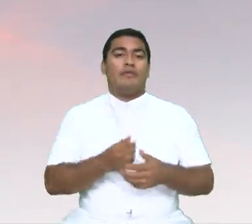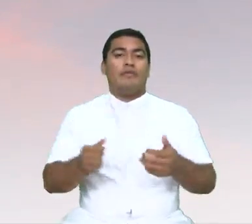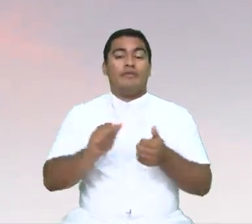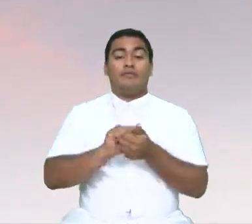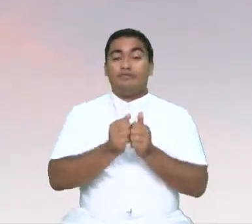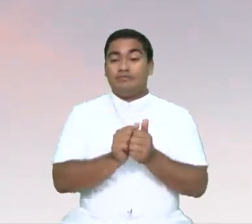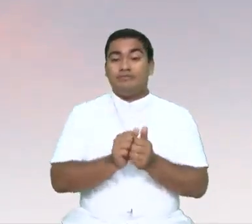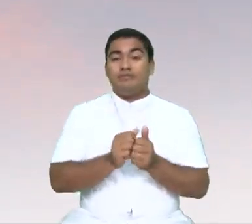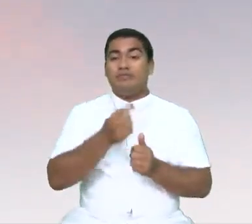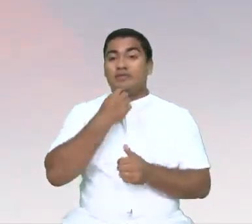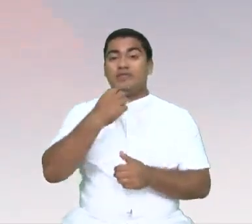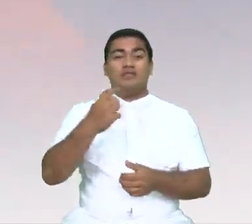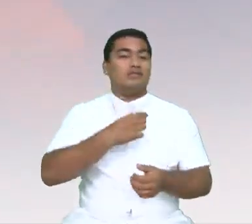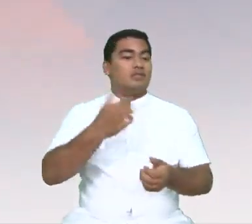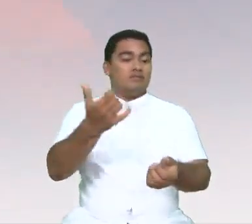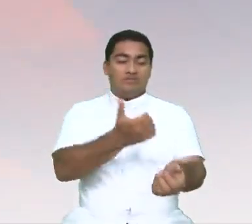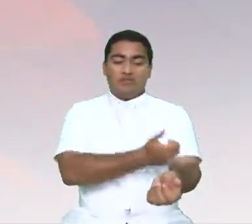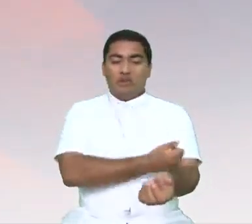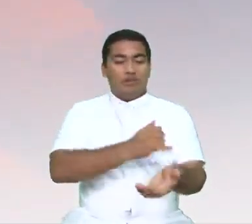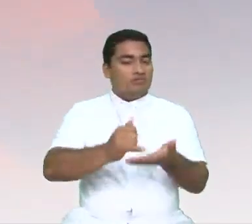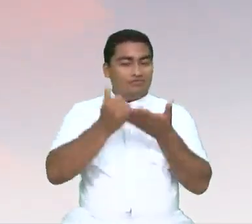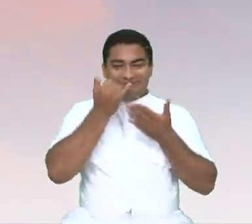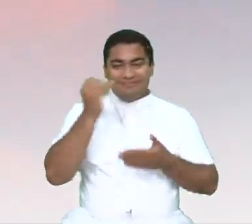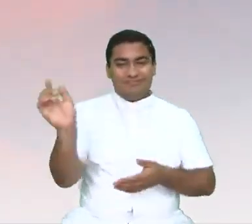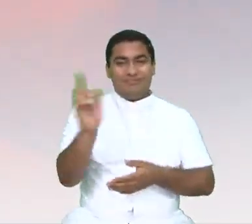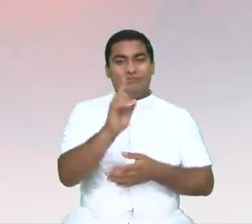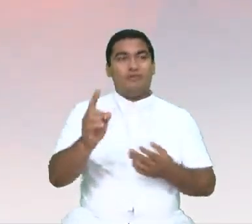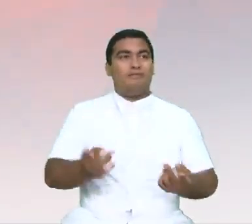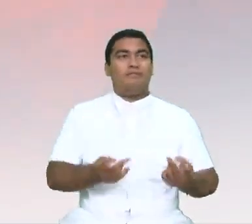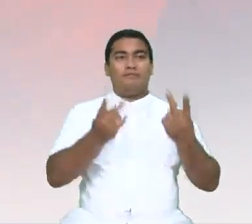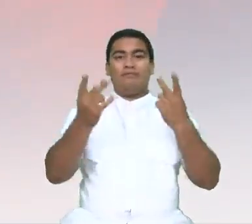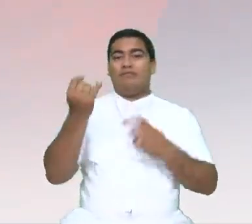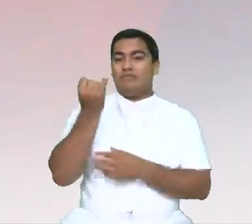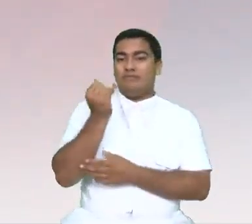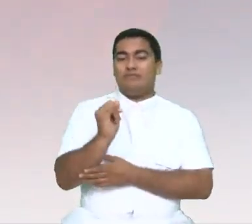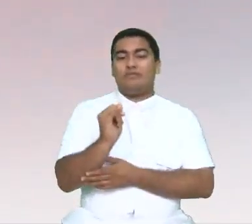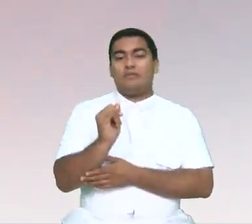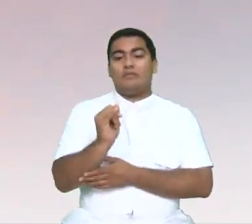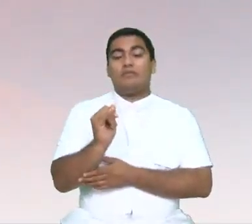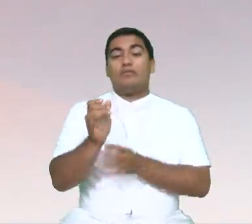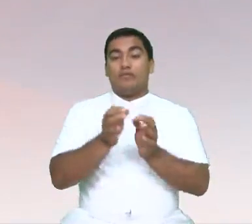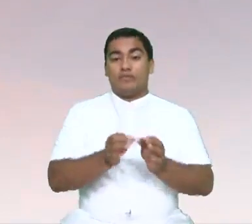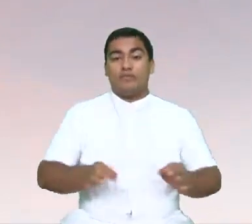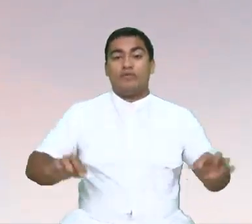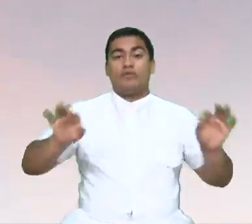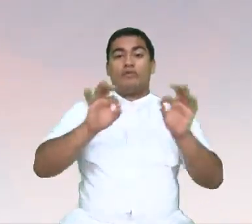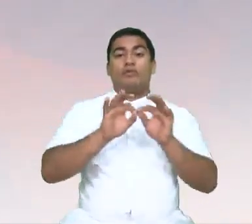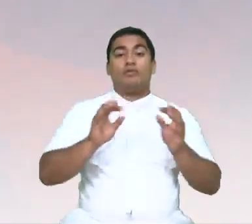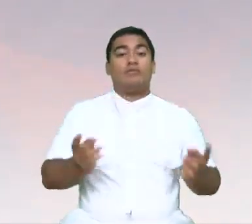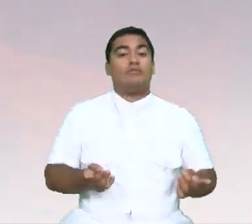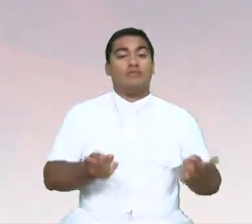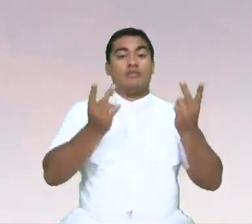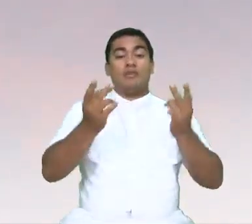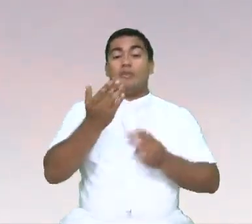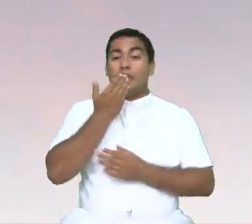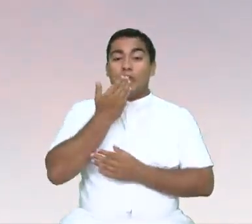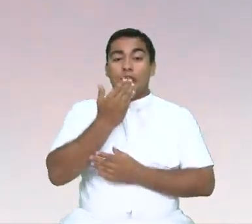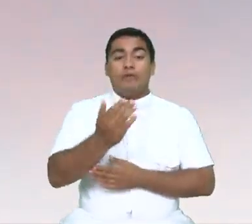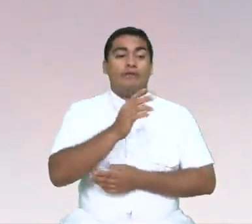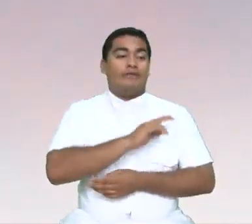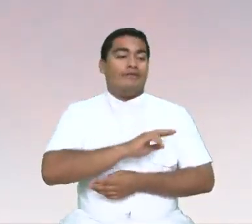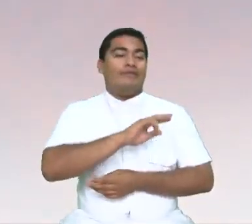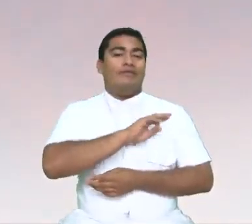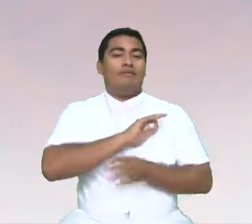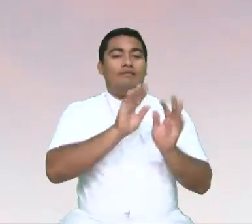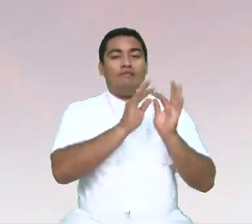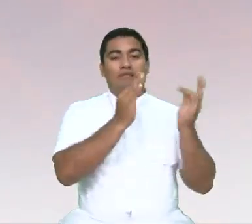diciendo no a la droga, sí a la vida. Y sí, a la vida buena, desde los valores de familia y